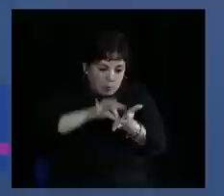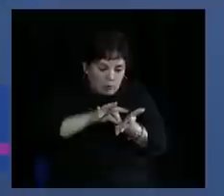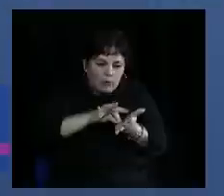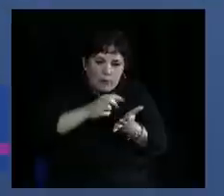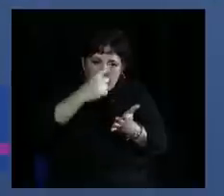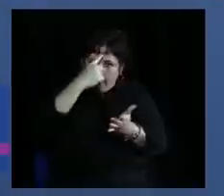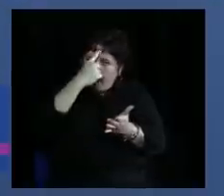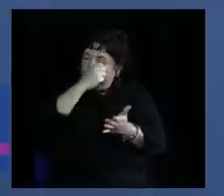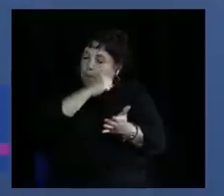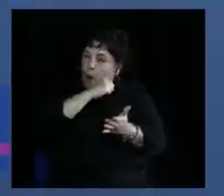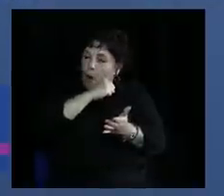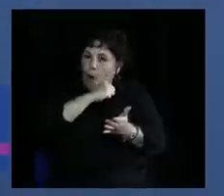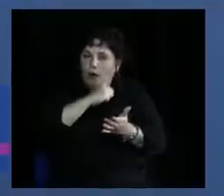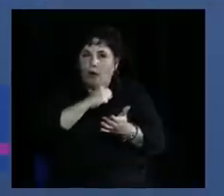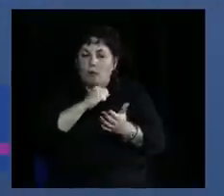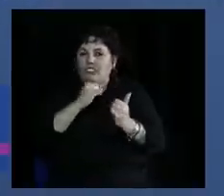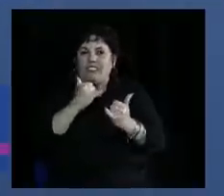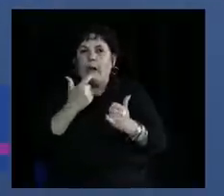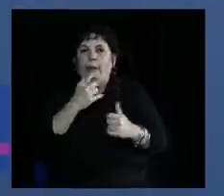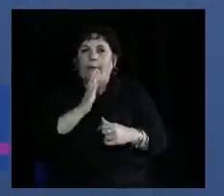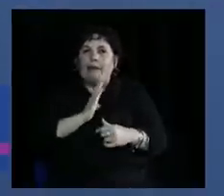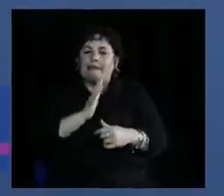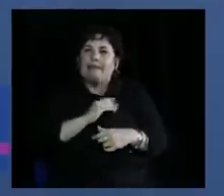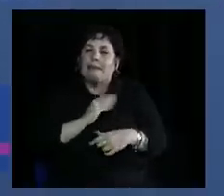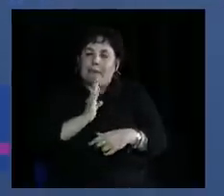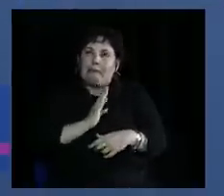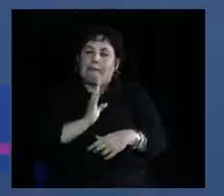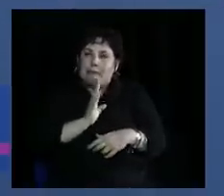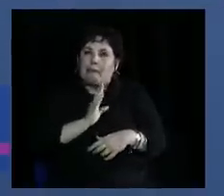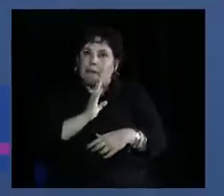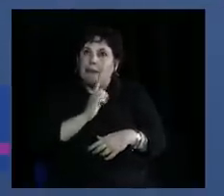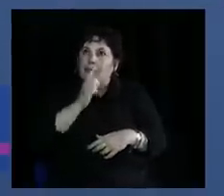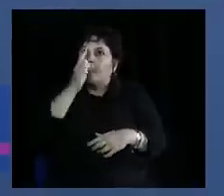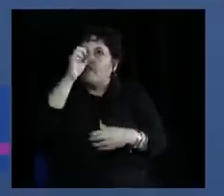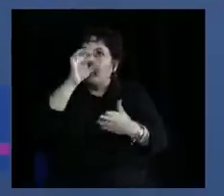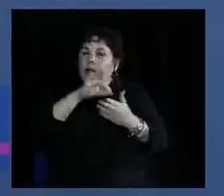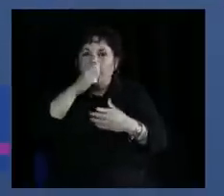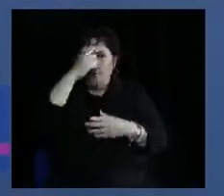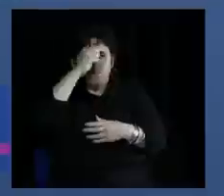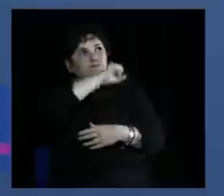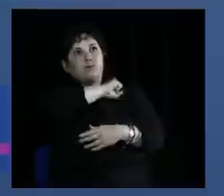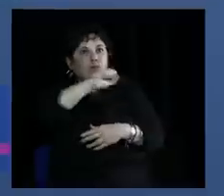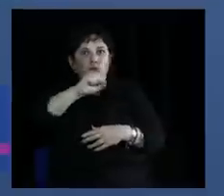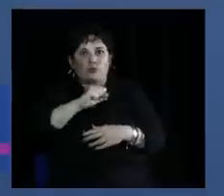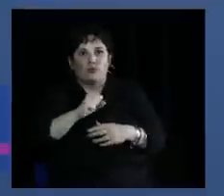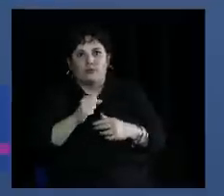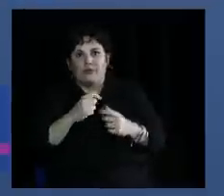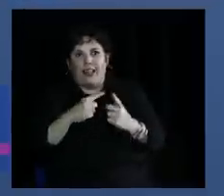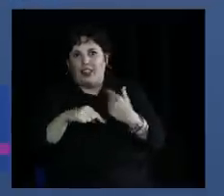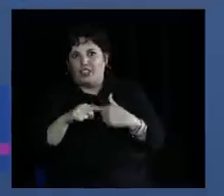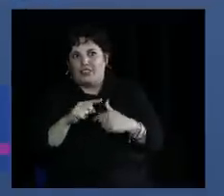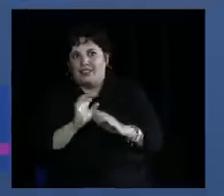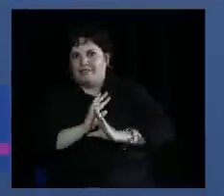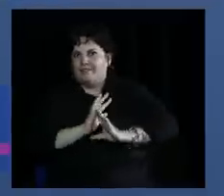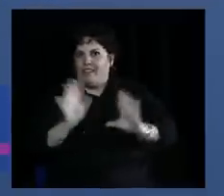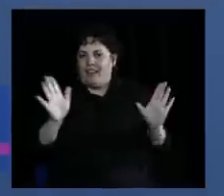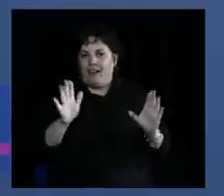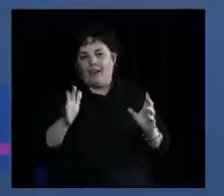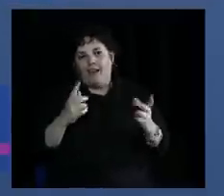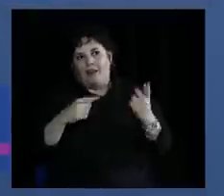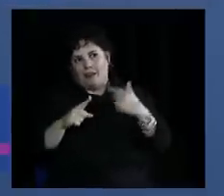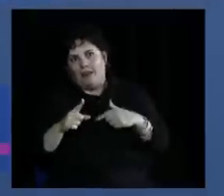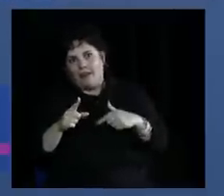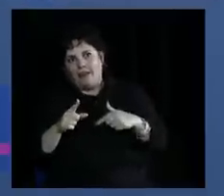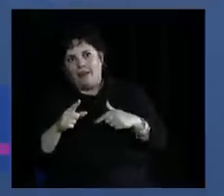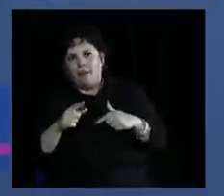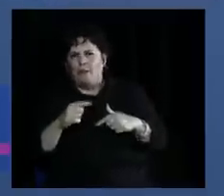lo que faltaba para colmar la paciencia de los colombianos. Y efectivamente era tal